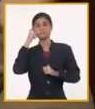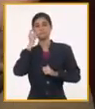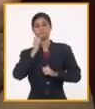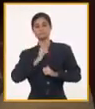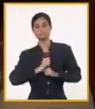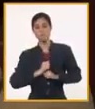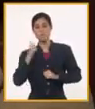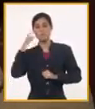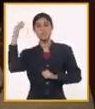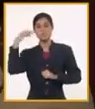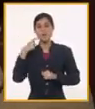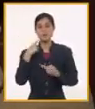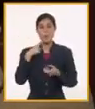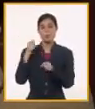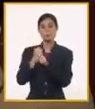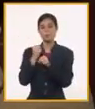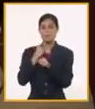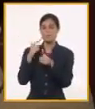aquí,